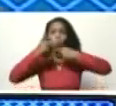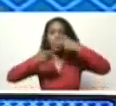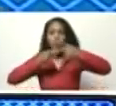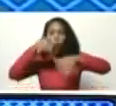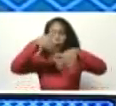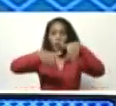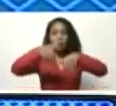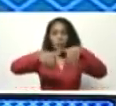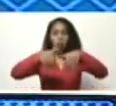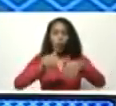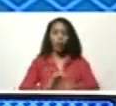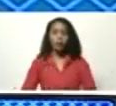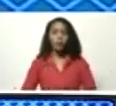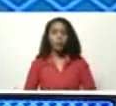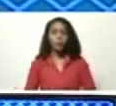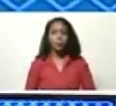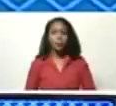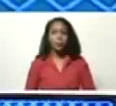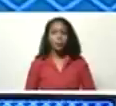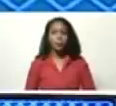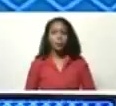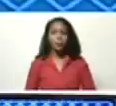electorales.